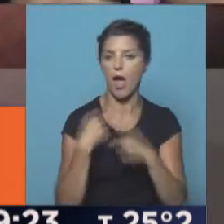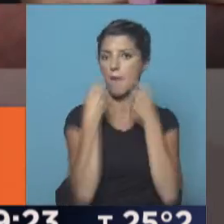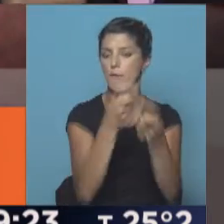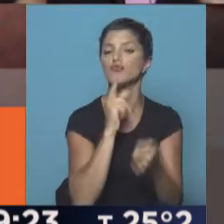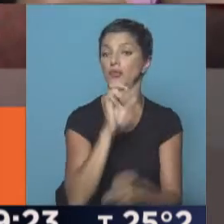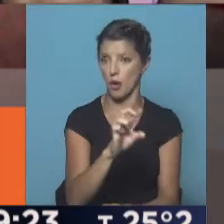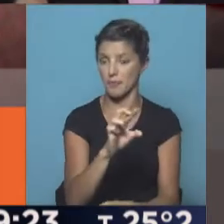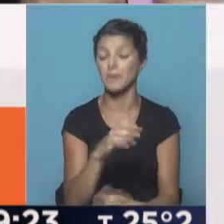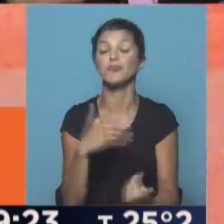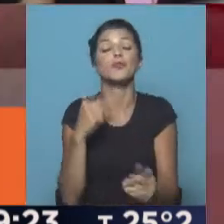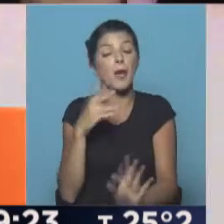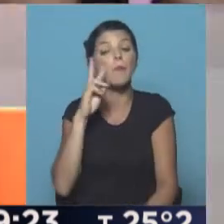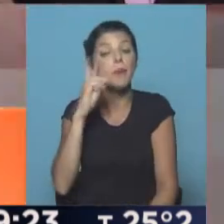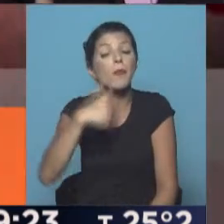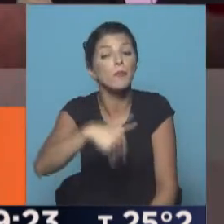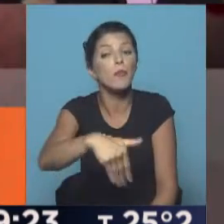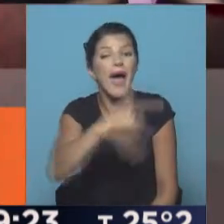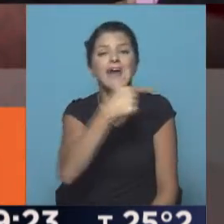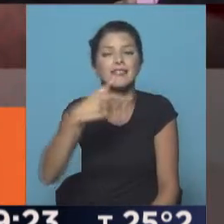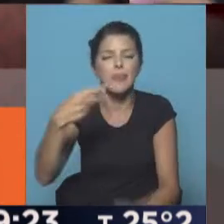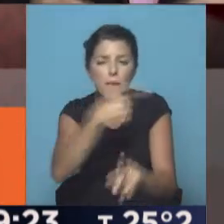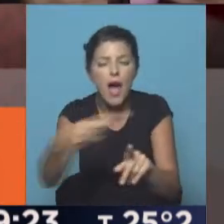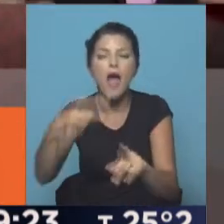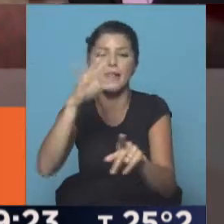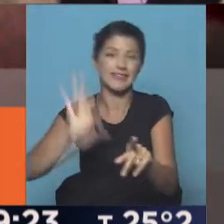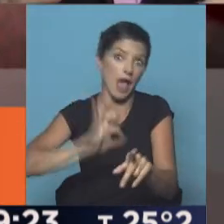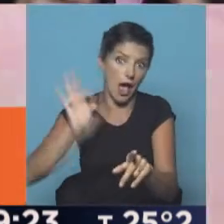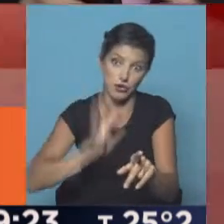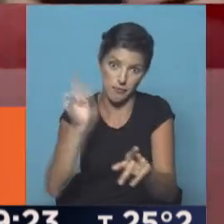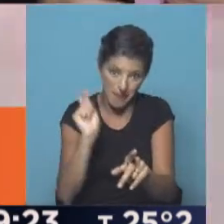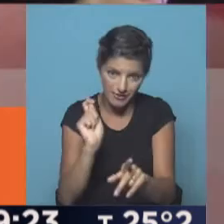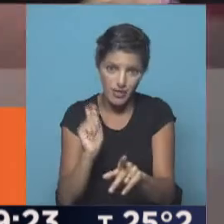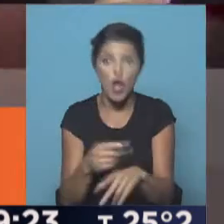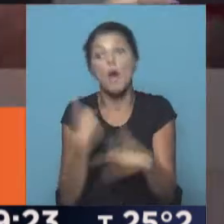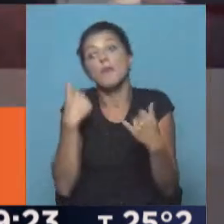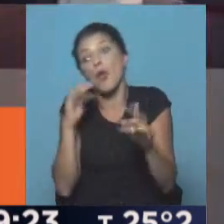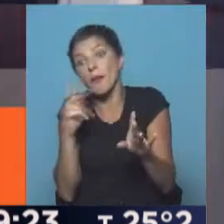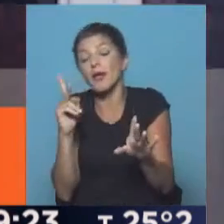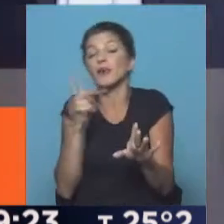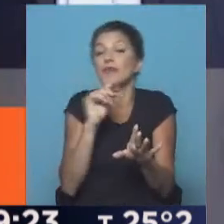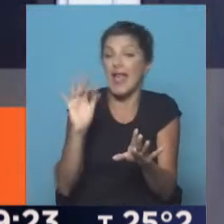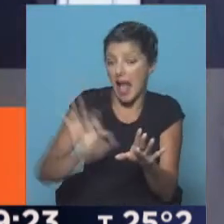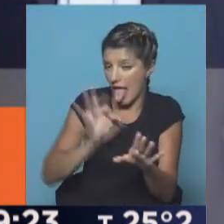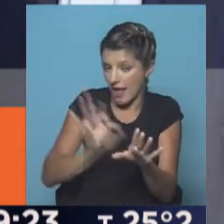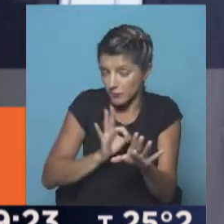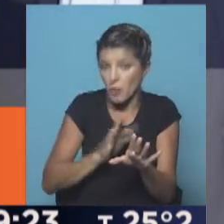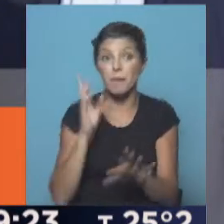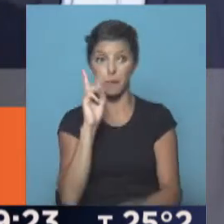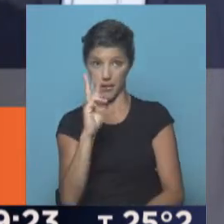a desarrollar en las próximas semanas, meses y años, por lo menos los próximos 2 años, a ver si realmente esto anuncia un